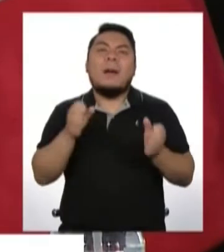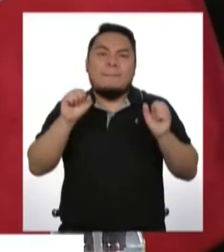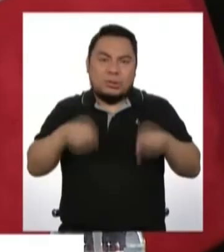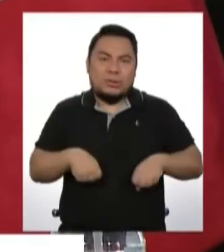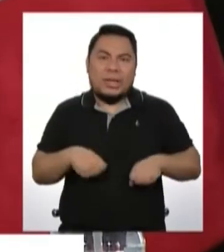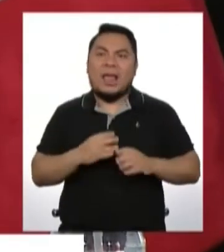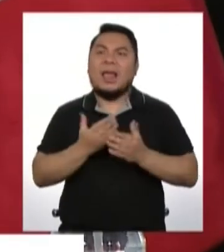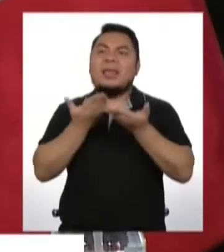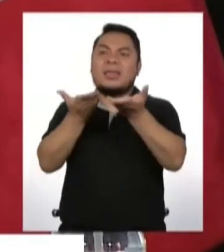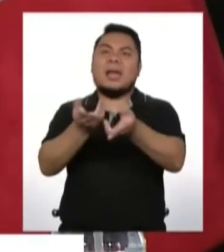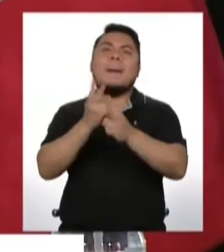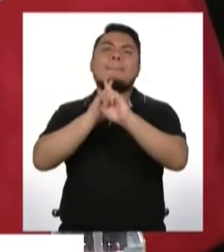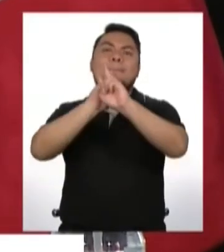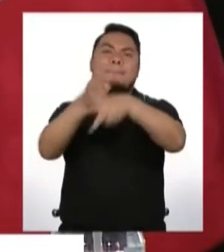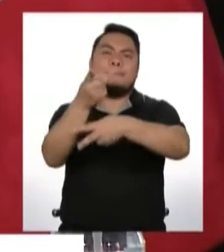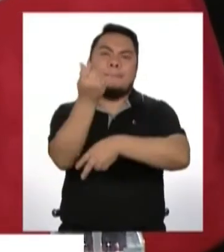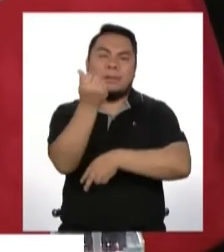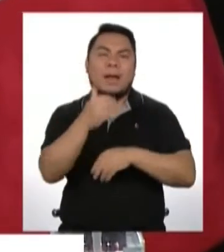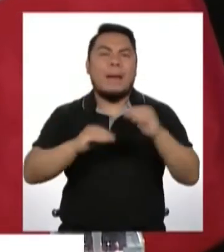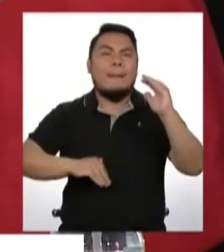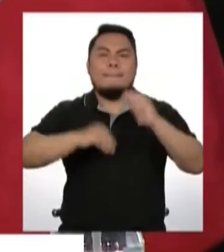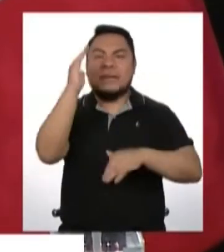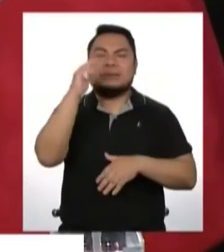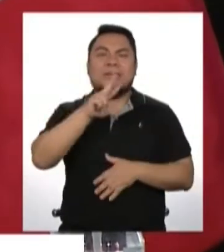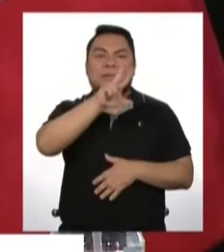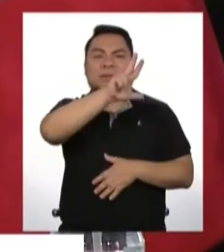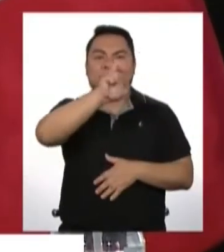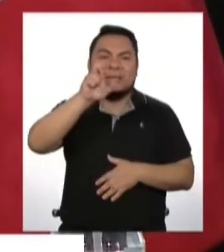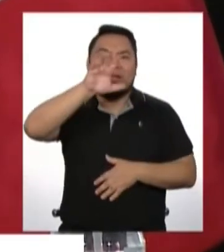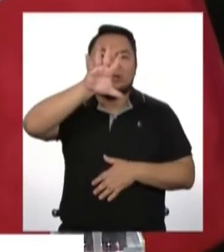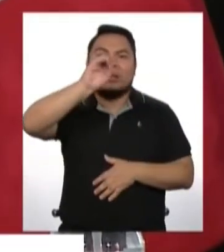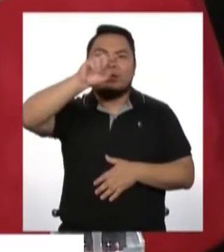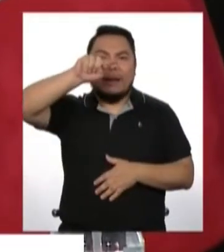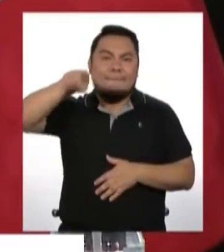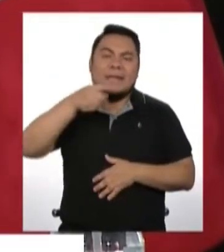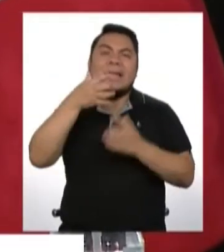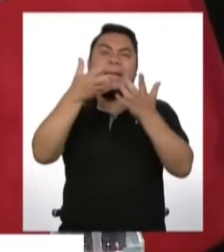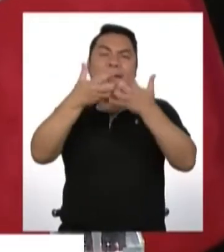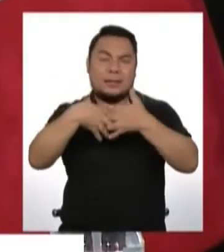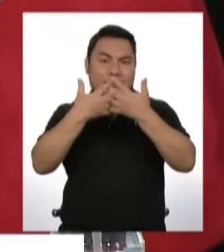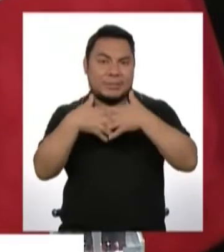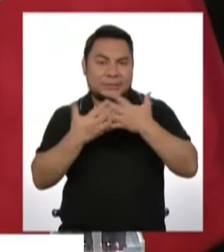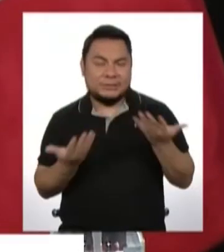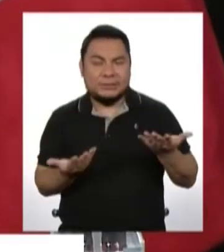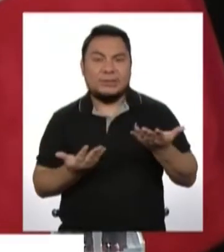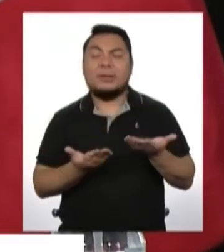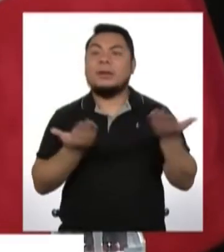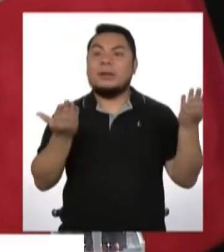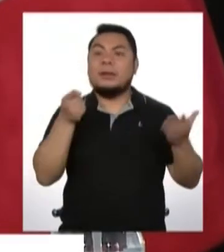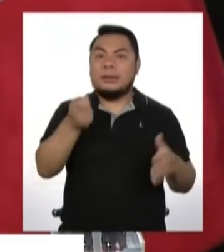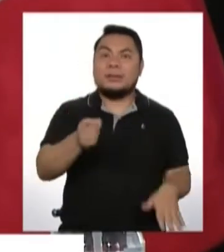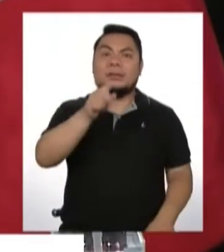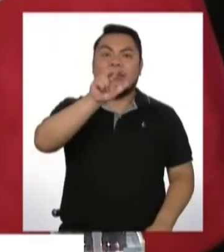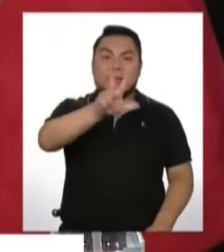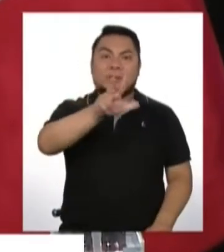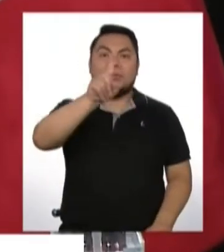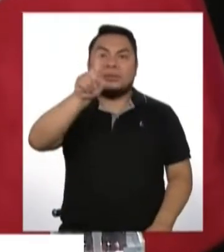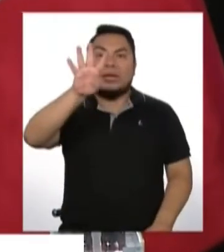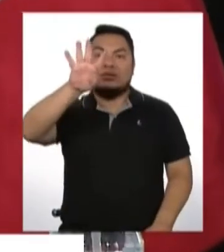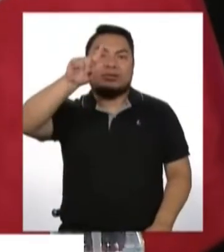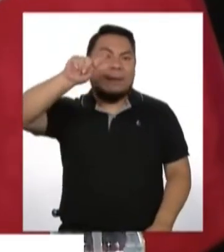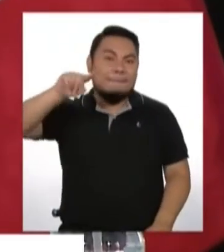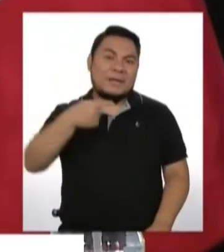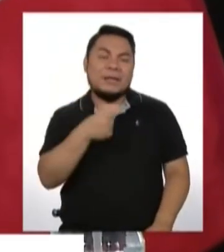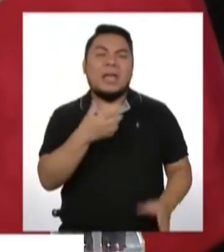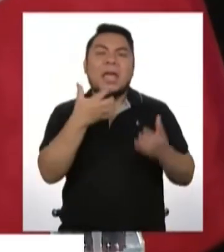créditos a más de 350 mil empresas, de las cuales 314 mil